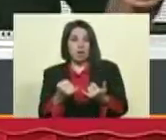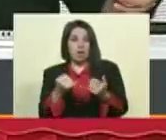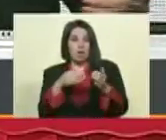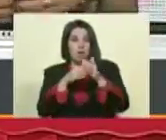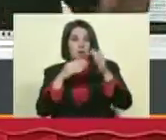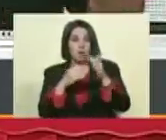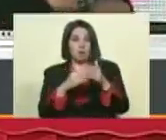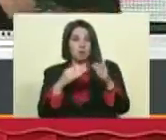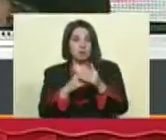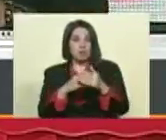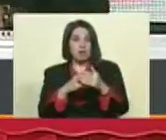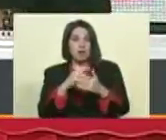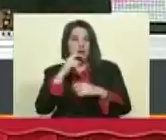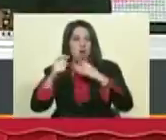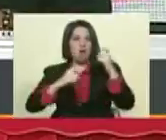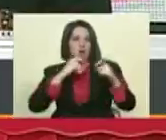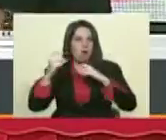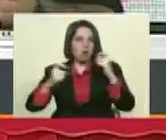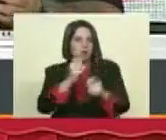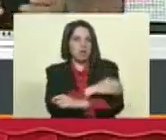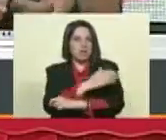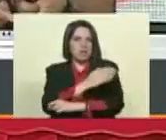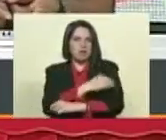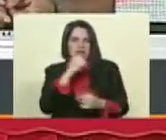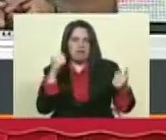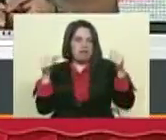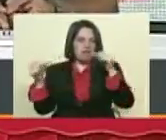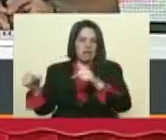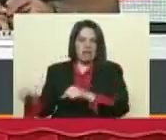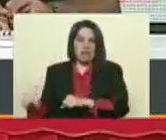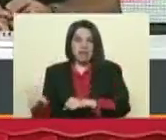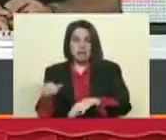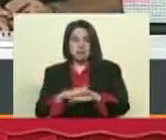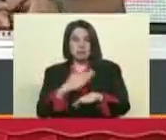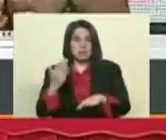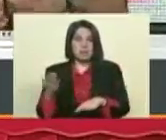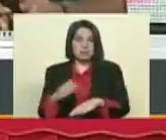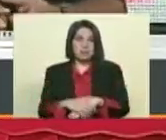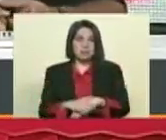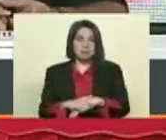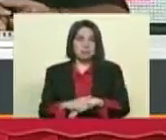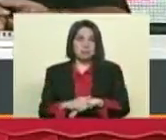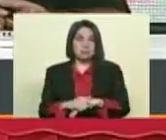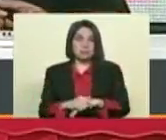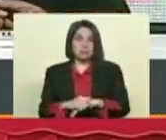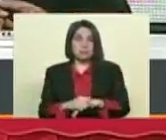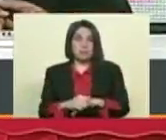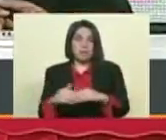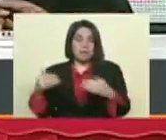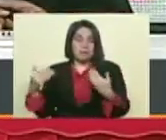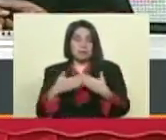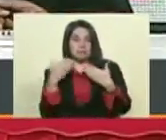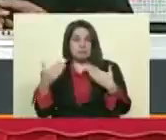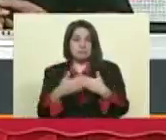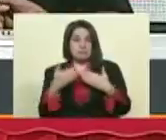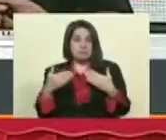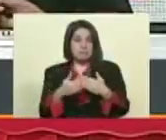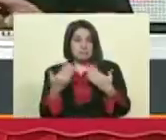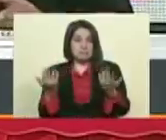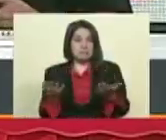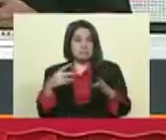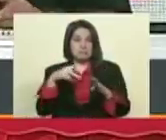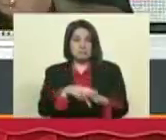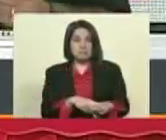derecha ha tratado de satanizar. Correcto. Inmediatamente, ¿para qué? Para atacar la violencia, para atacar la discriminación,